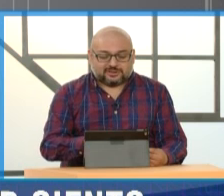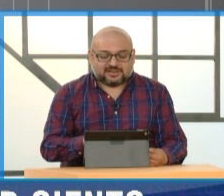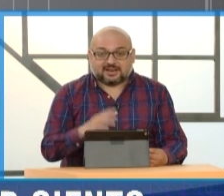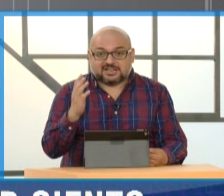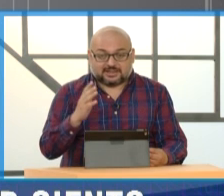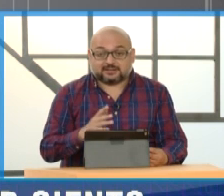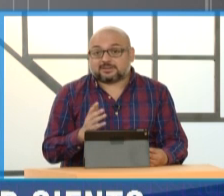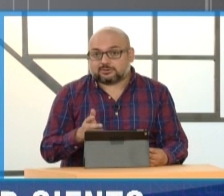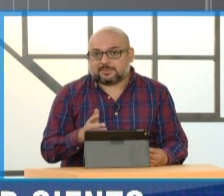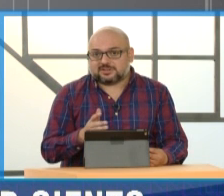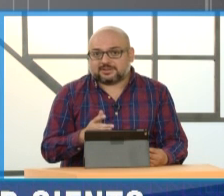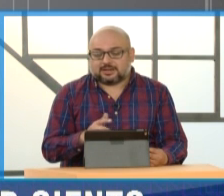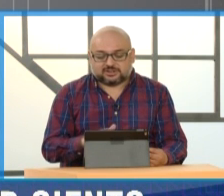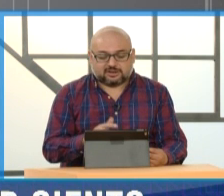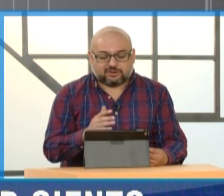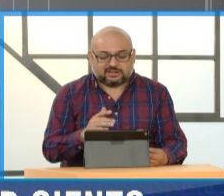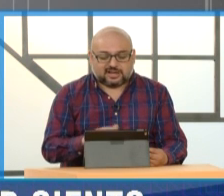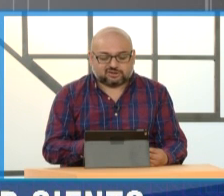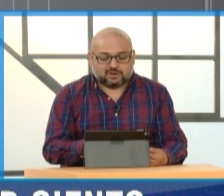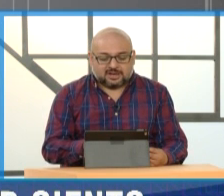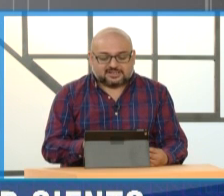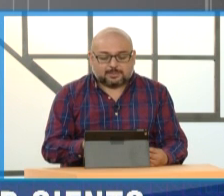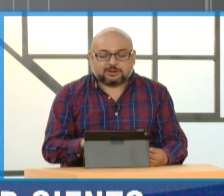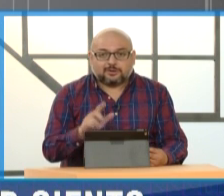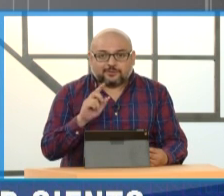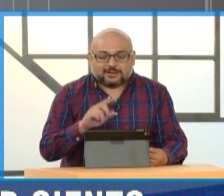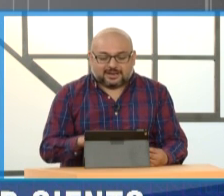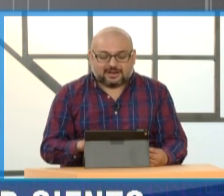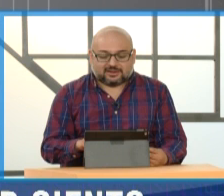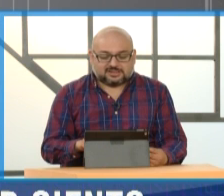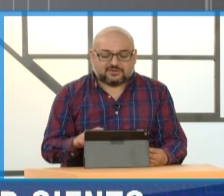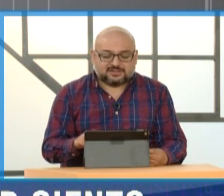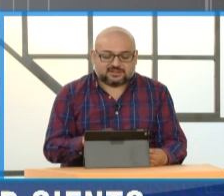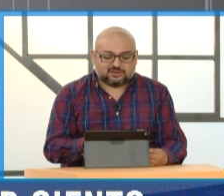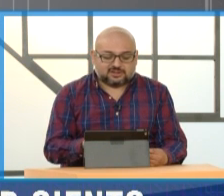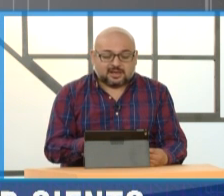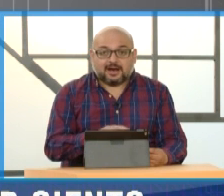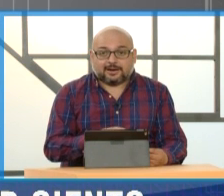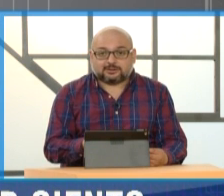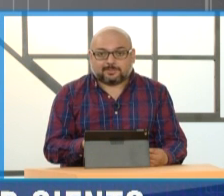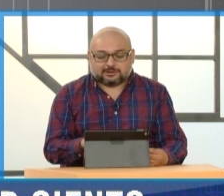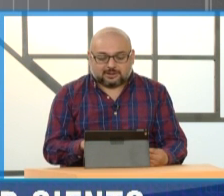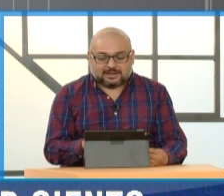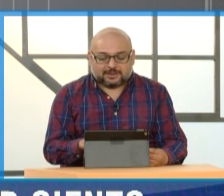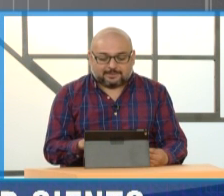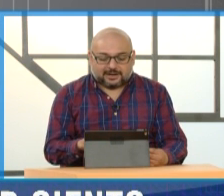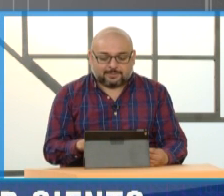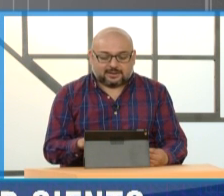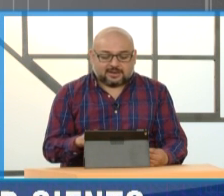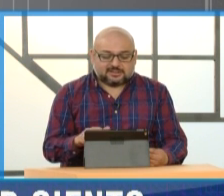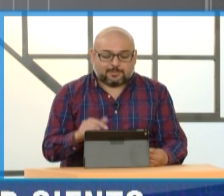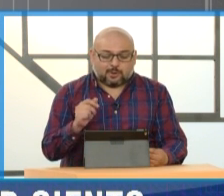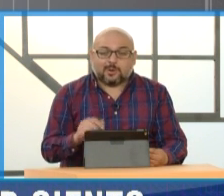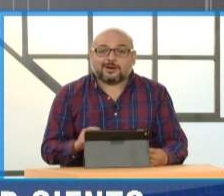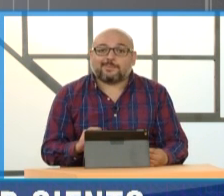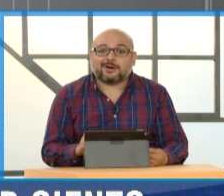Otros dice, hashtag, que esto también se había instalado ayer, ¿no? Dietazo. Semitriunfo de la izquierda, dice, felicitaciones a Néstor Pitrola y a Miriam Bregman,